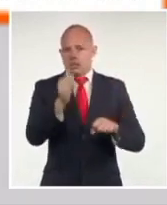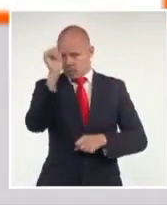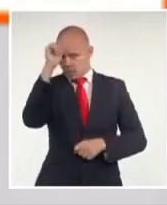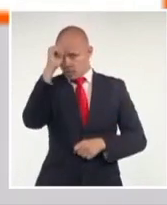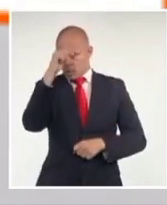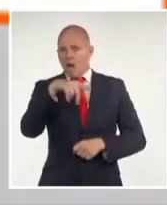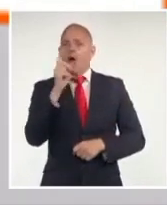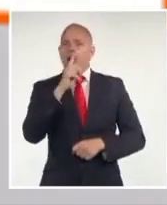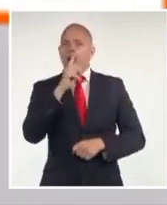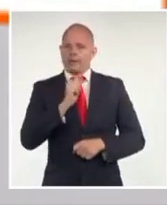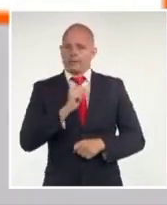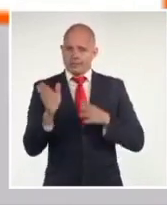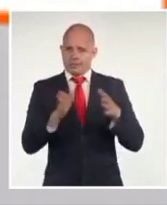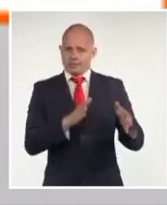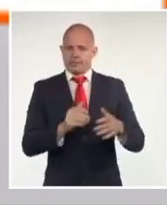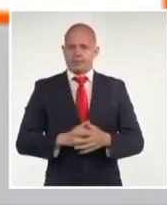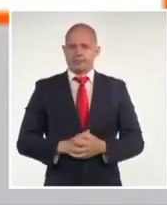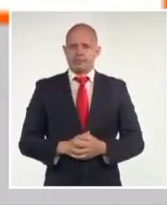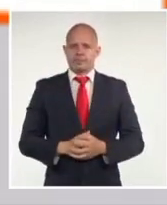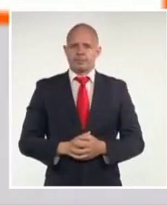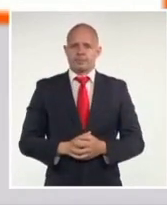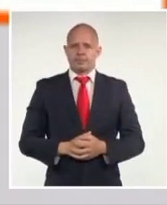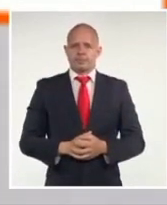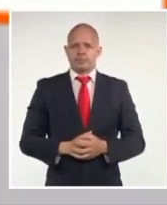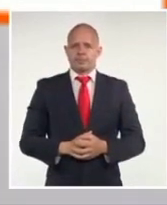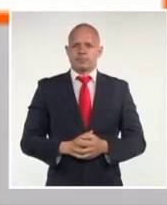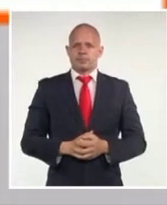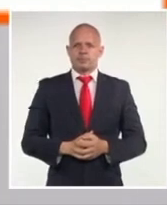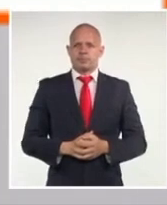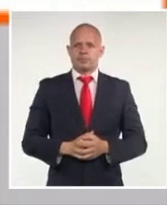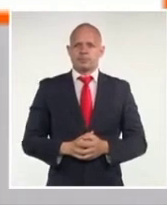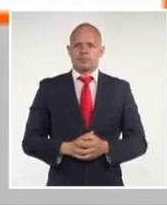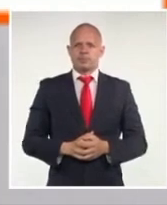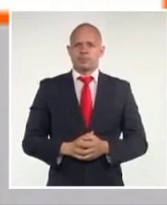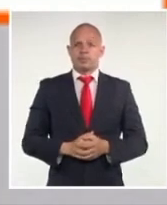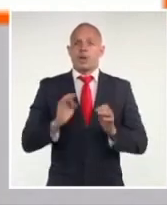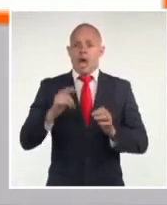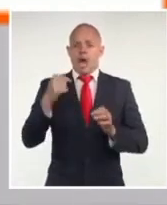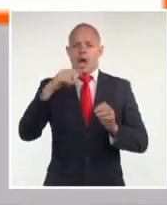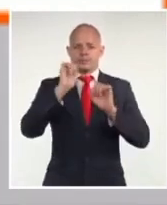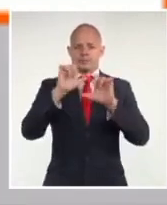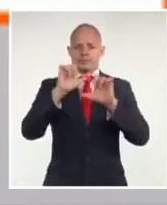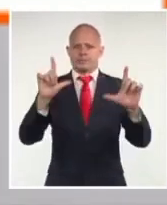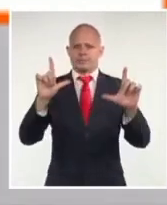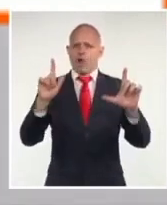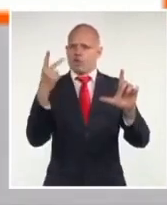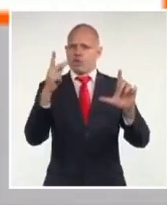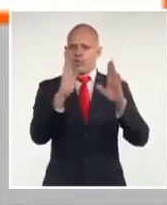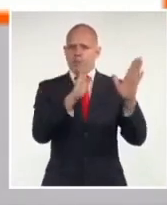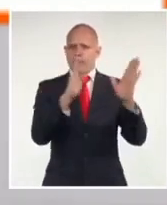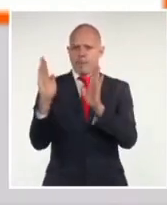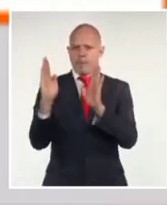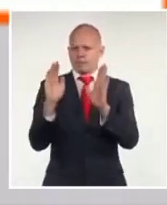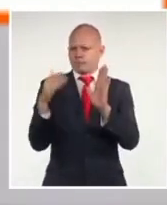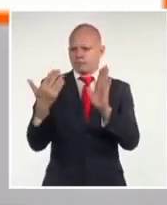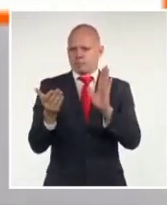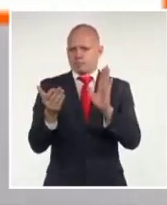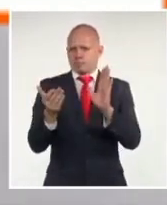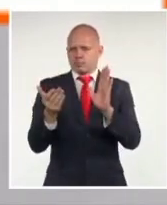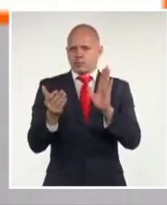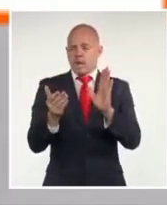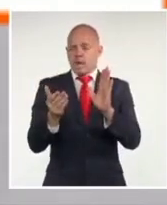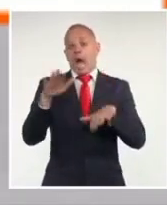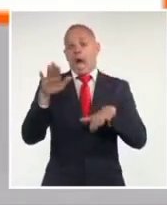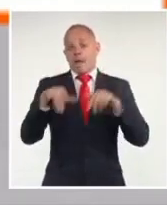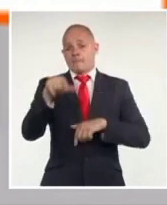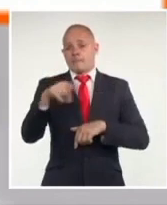La siguiente, aquí en esta diapo hay 2 imágenes que se refieren, porque una pregunta es los casos